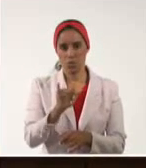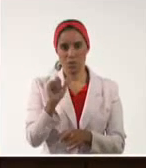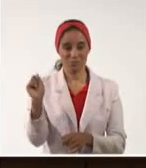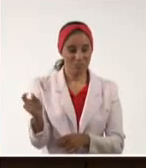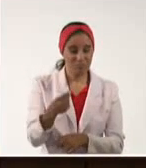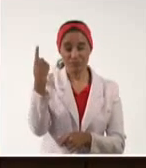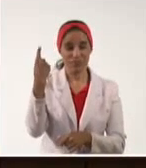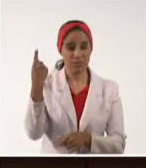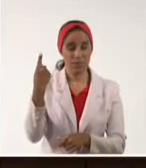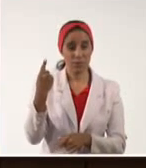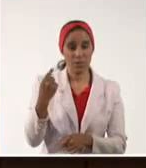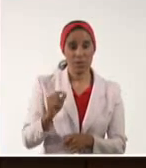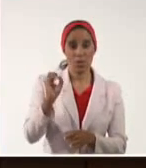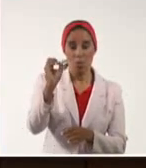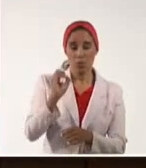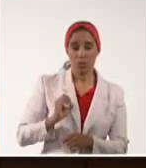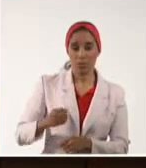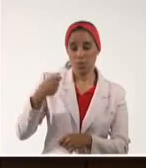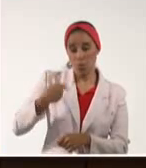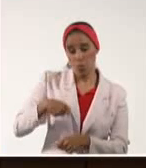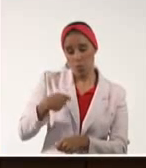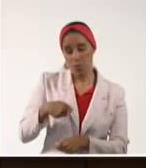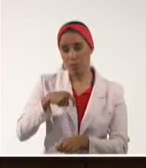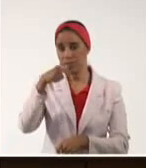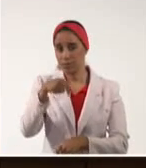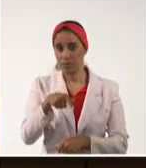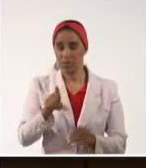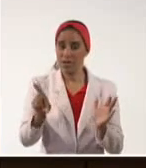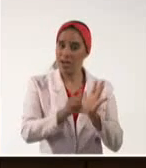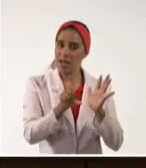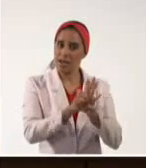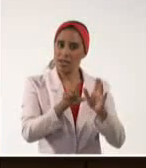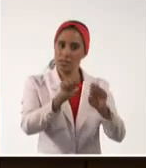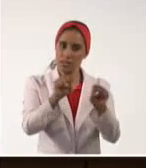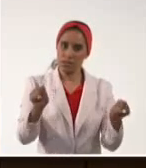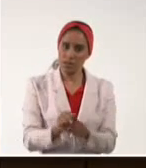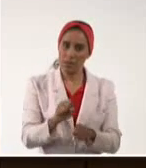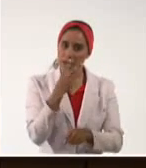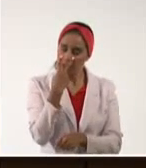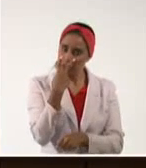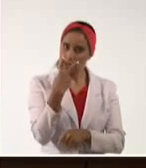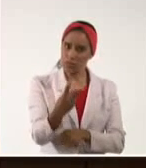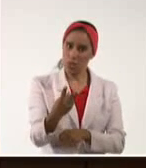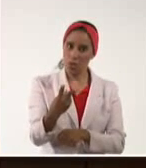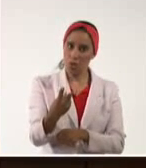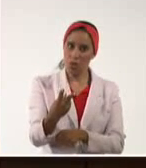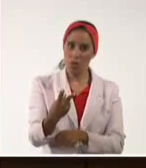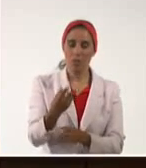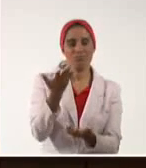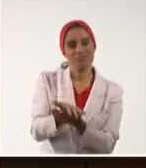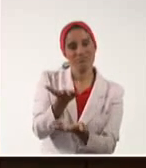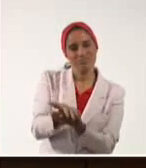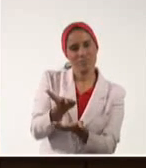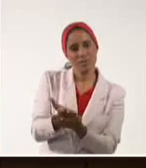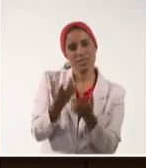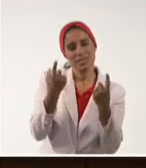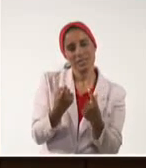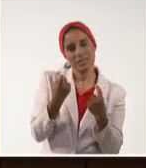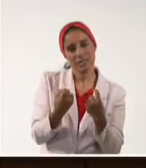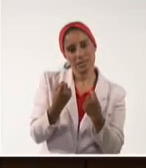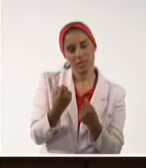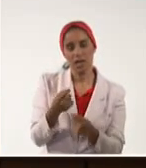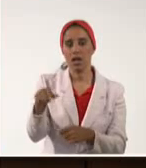en el ordenamiento jurídico cubano la ley del sistema de atención a las quejas y peticiones de las personas.